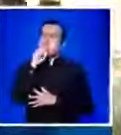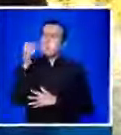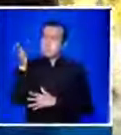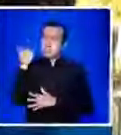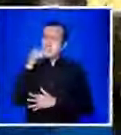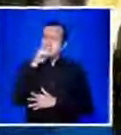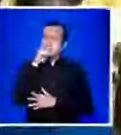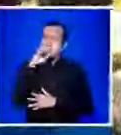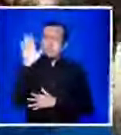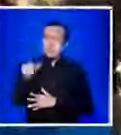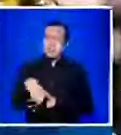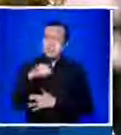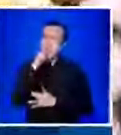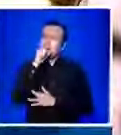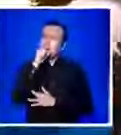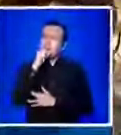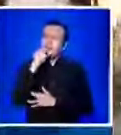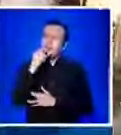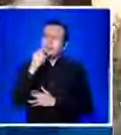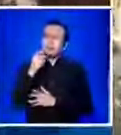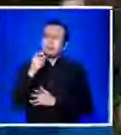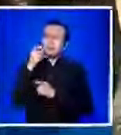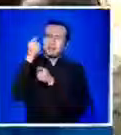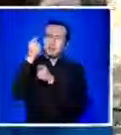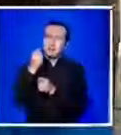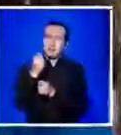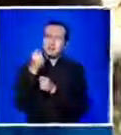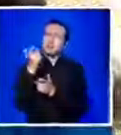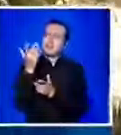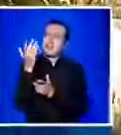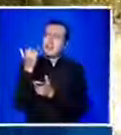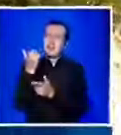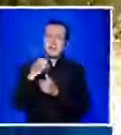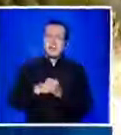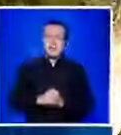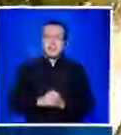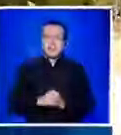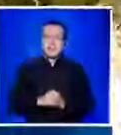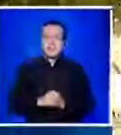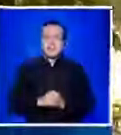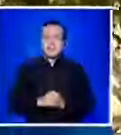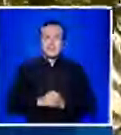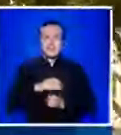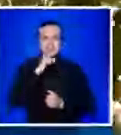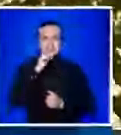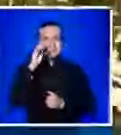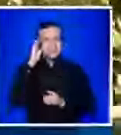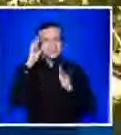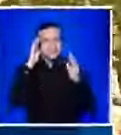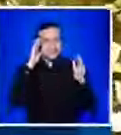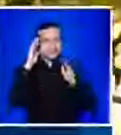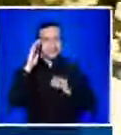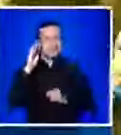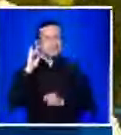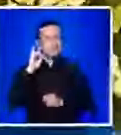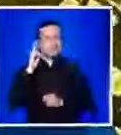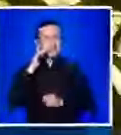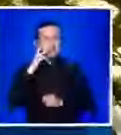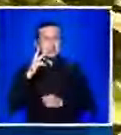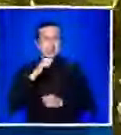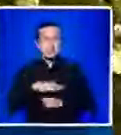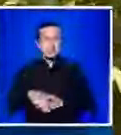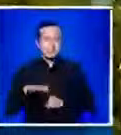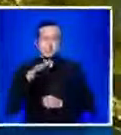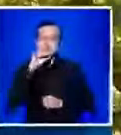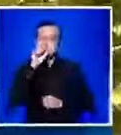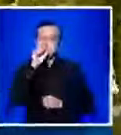venga, venga para acá con el carrizo. ¿Cómo están? Muy buenos días. Acá tenemos la naranja, hola, ¿cómo están? Con la pequeñita, ¿qué tenemos por aquí? Buenos días.